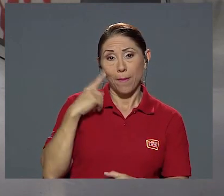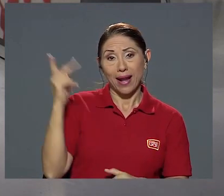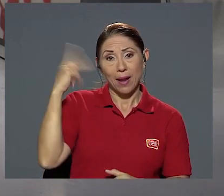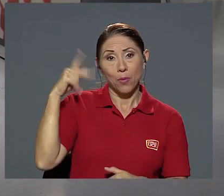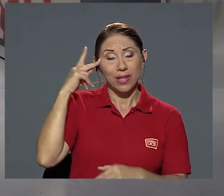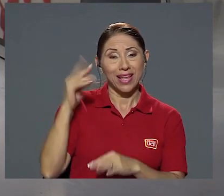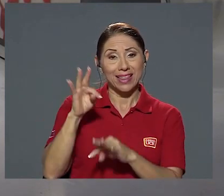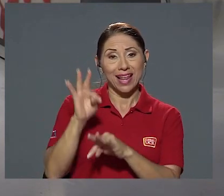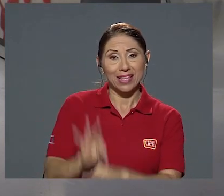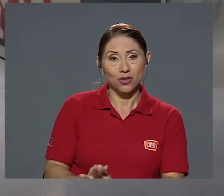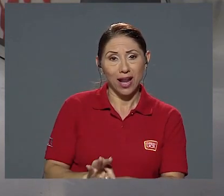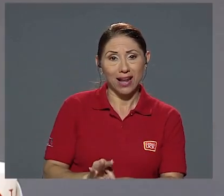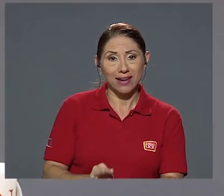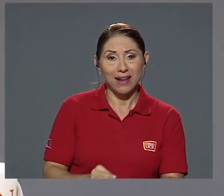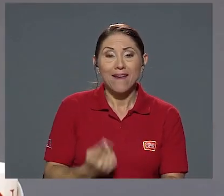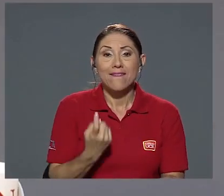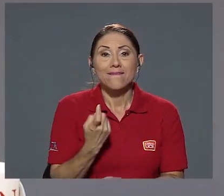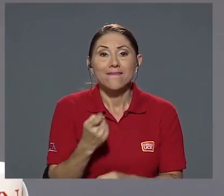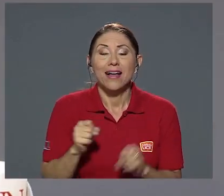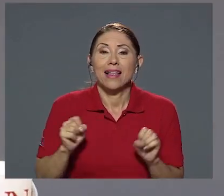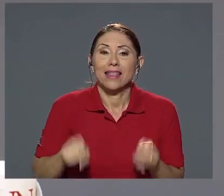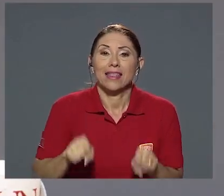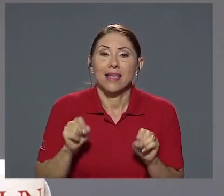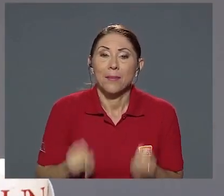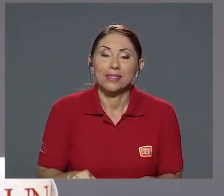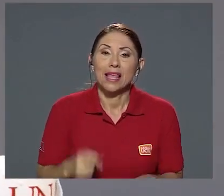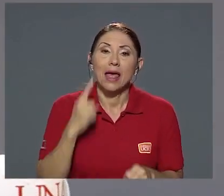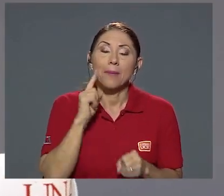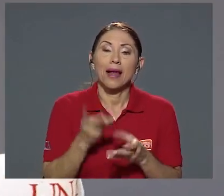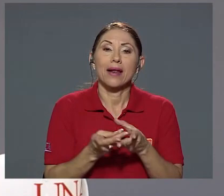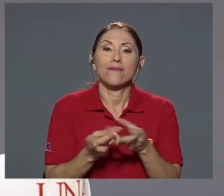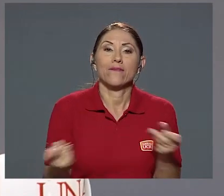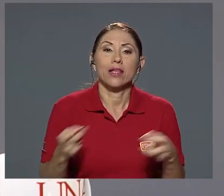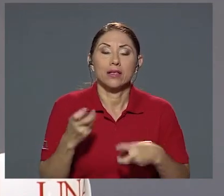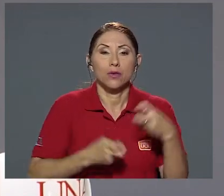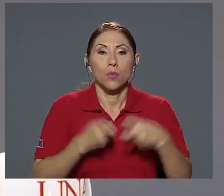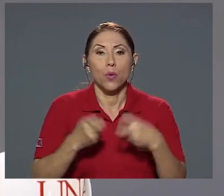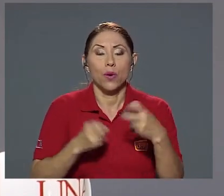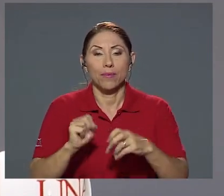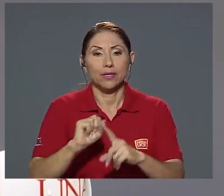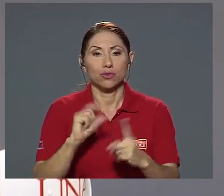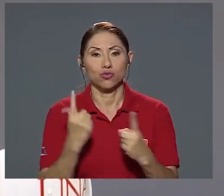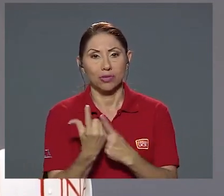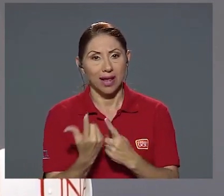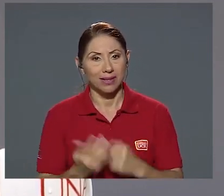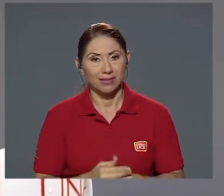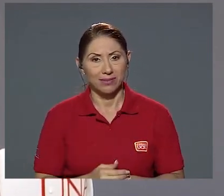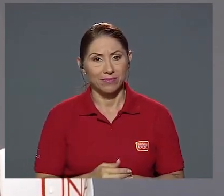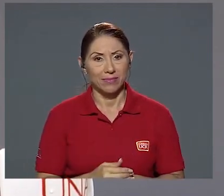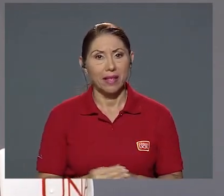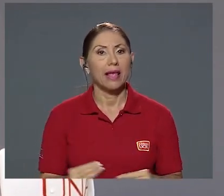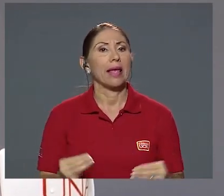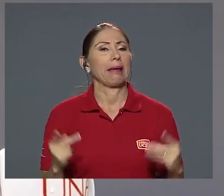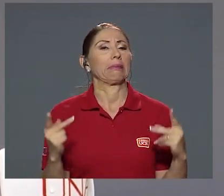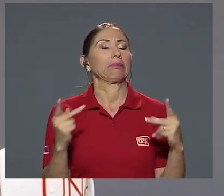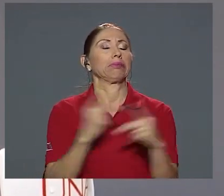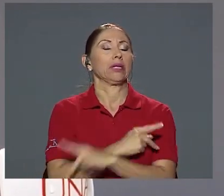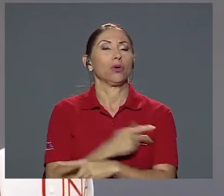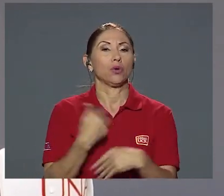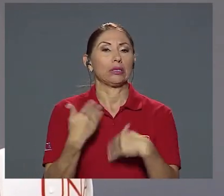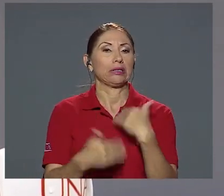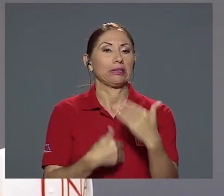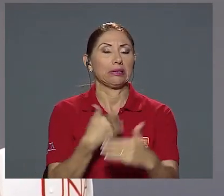decir, esa insuficiencia de capacidad de resolver los problemas sociales se agrava más con lo que